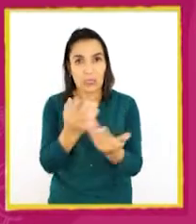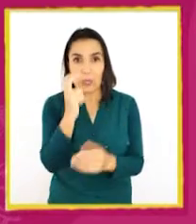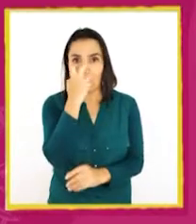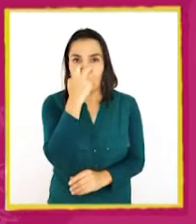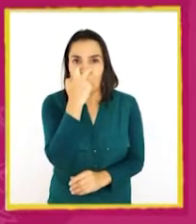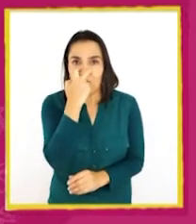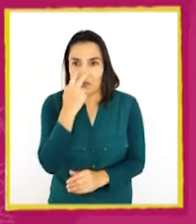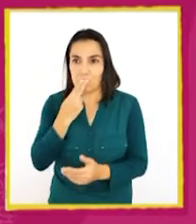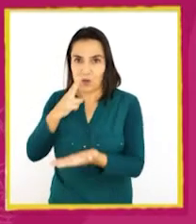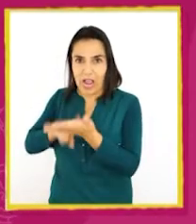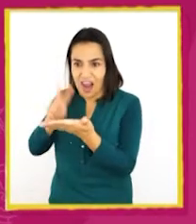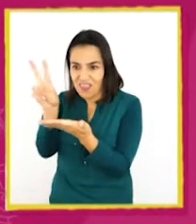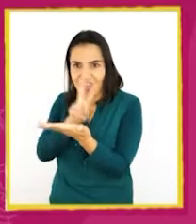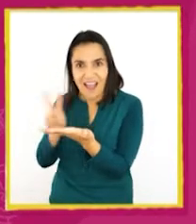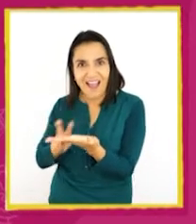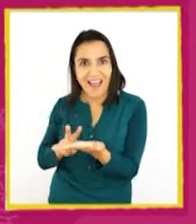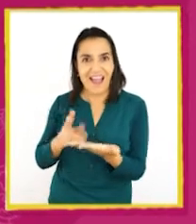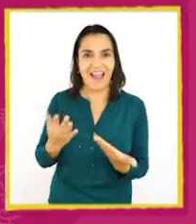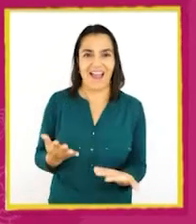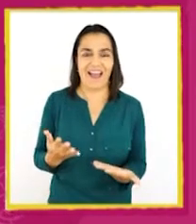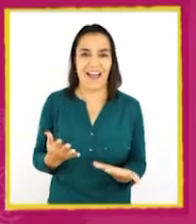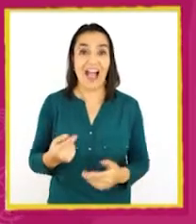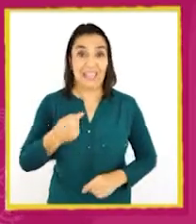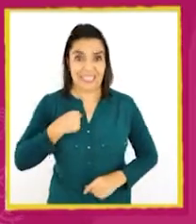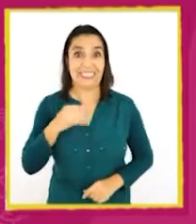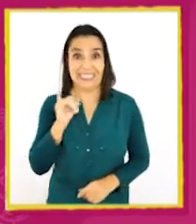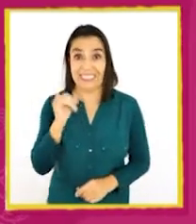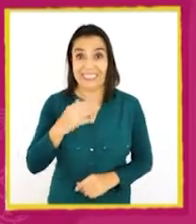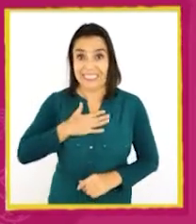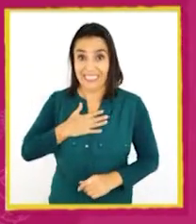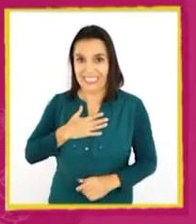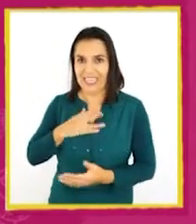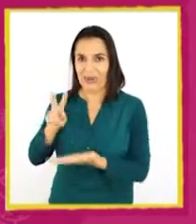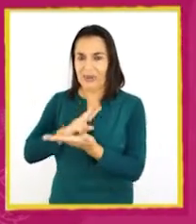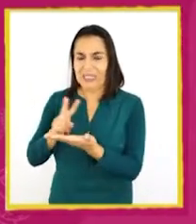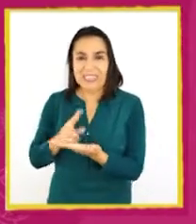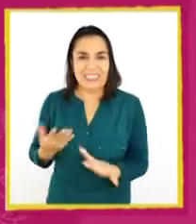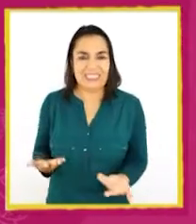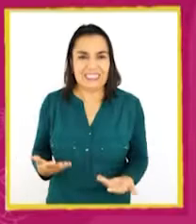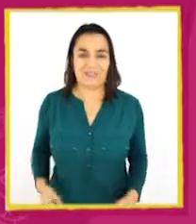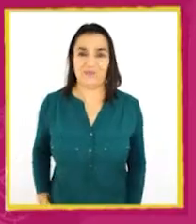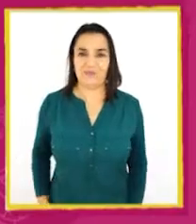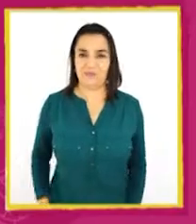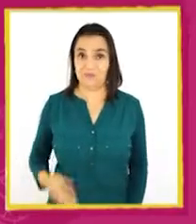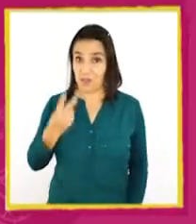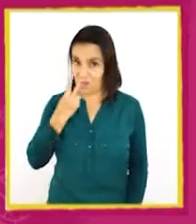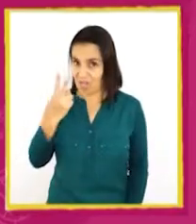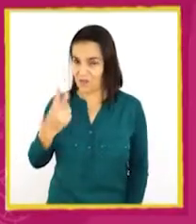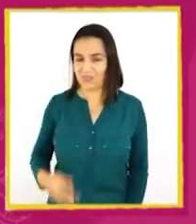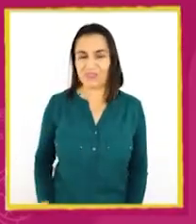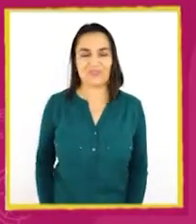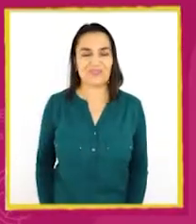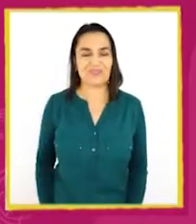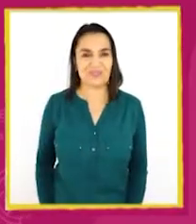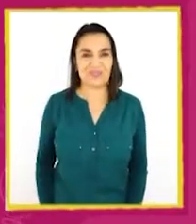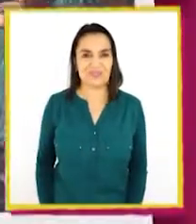curiosidad saber qué decían esas cartas? ¡A mí también, mucho! Veamos qué decían.